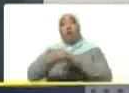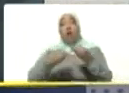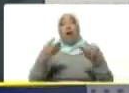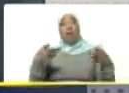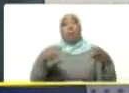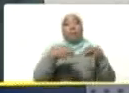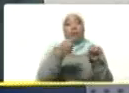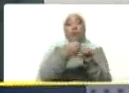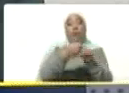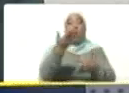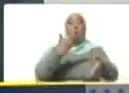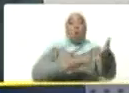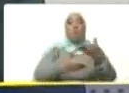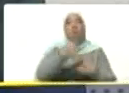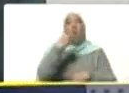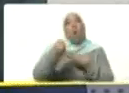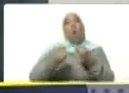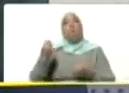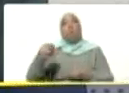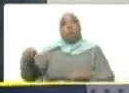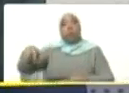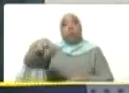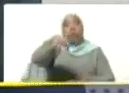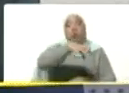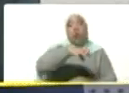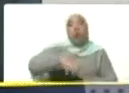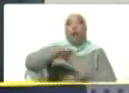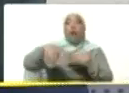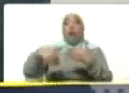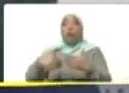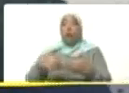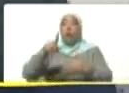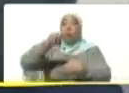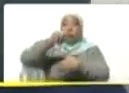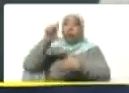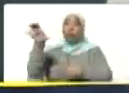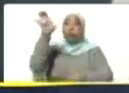se manifestó profundamente y se expresó profundamente